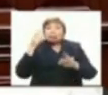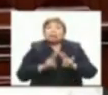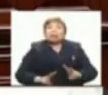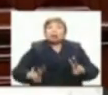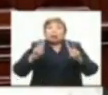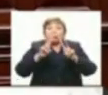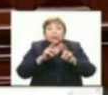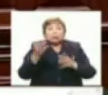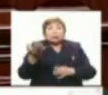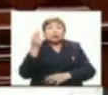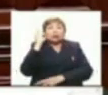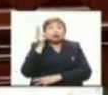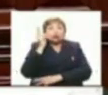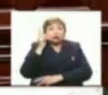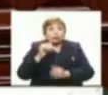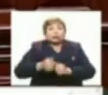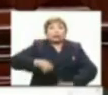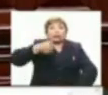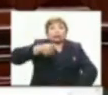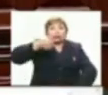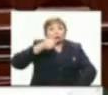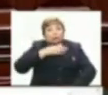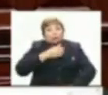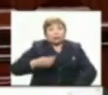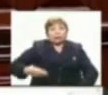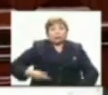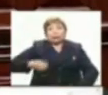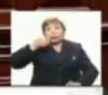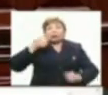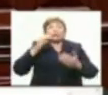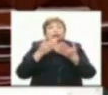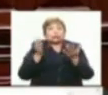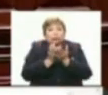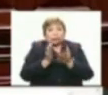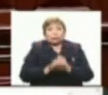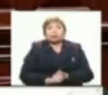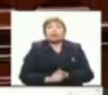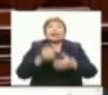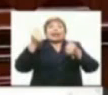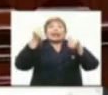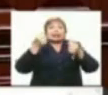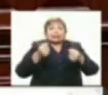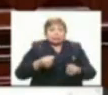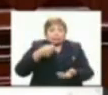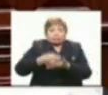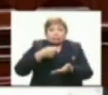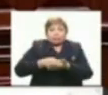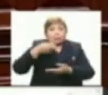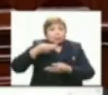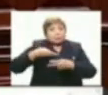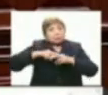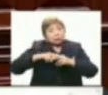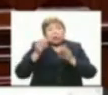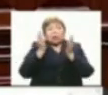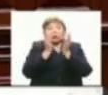valoración del rol de los docentes directivos de las instituciones públicas, estableciendo estímulos que garanticen